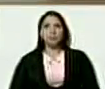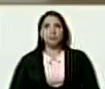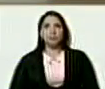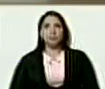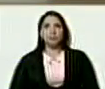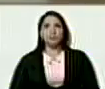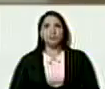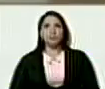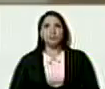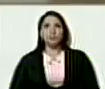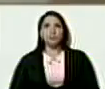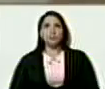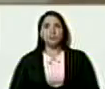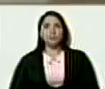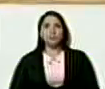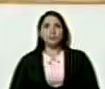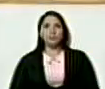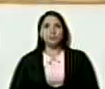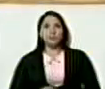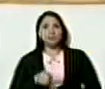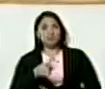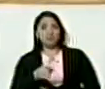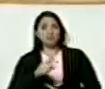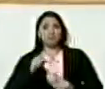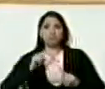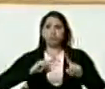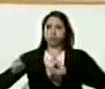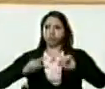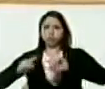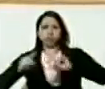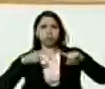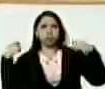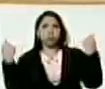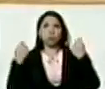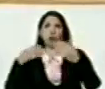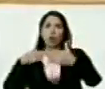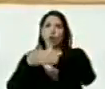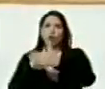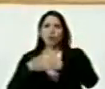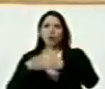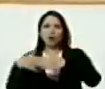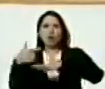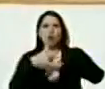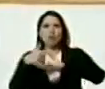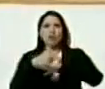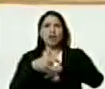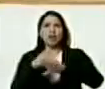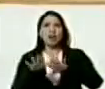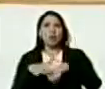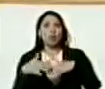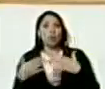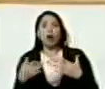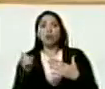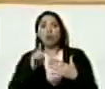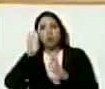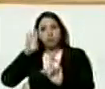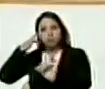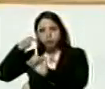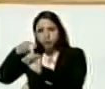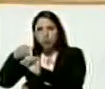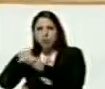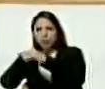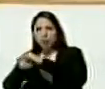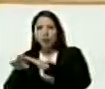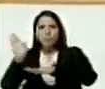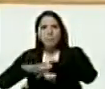Y que dirigen una campaña contra un gobierno cuando no se ciñe a sus intereses.